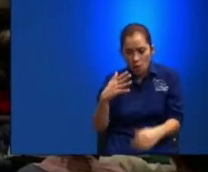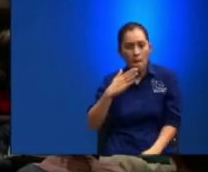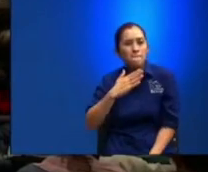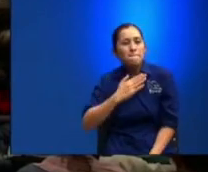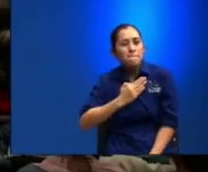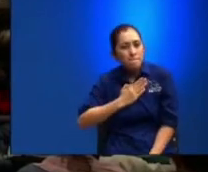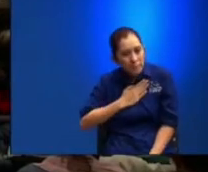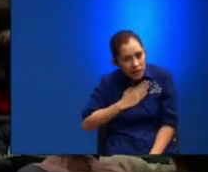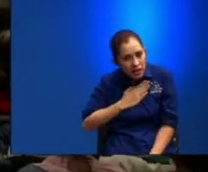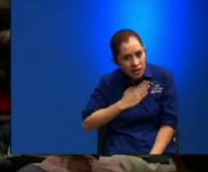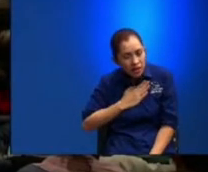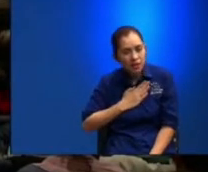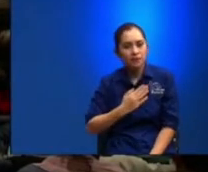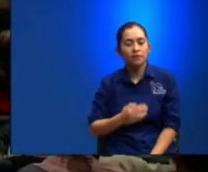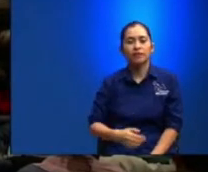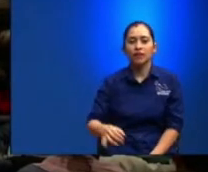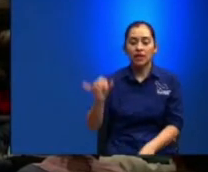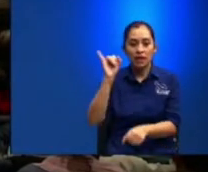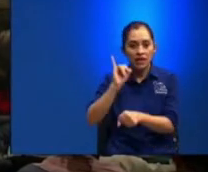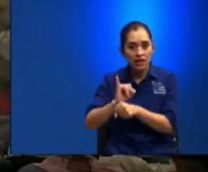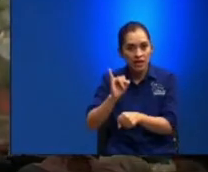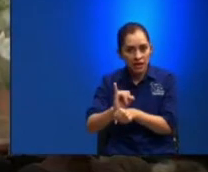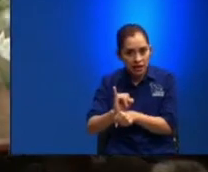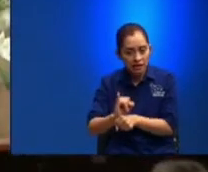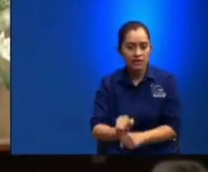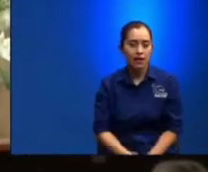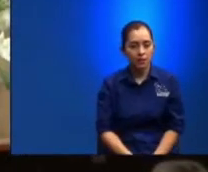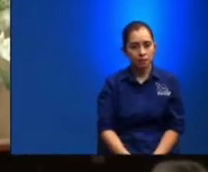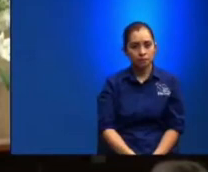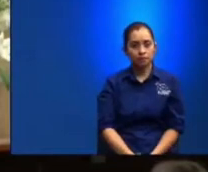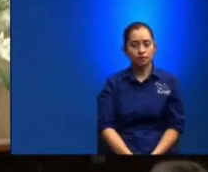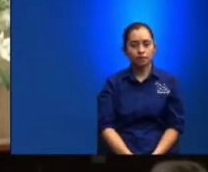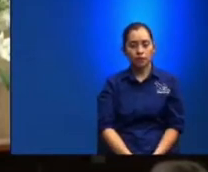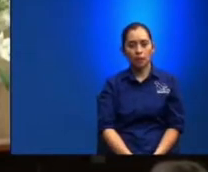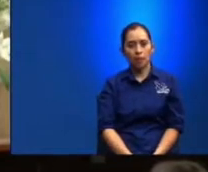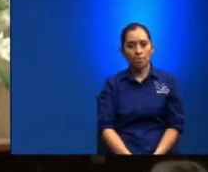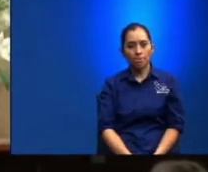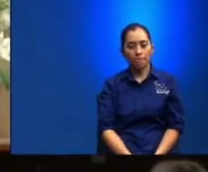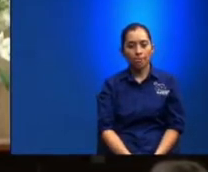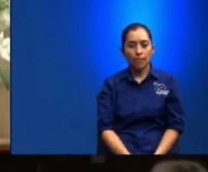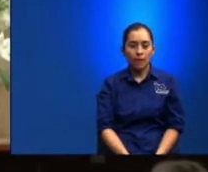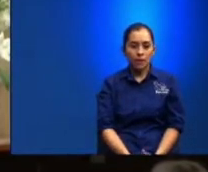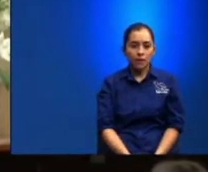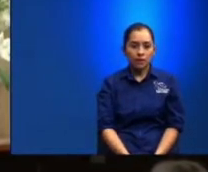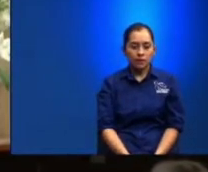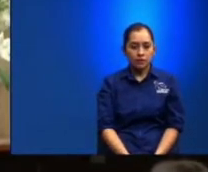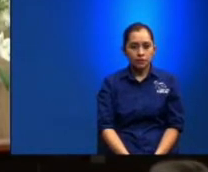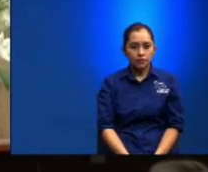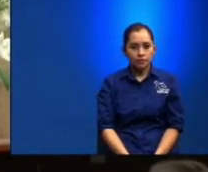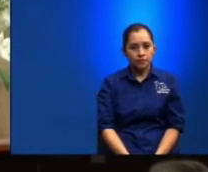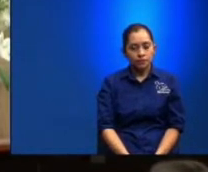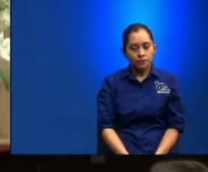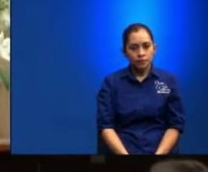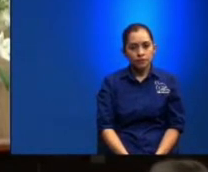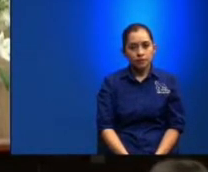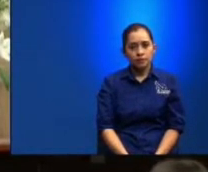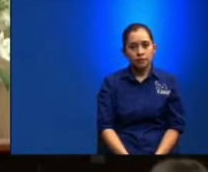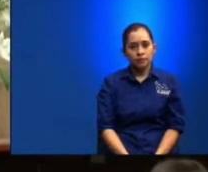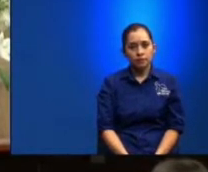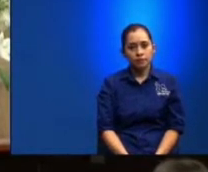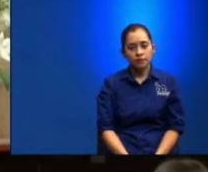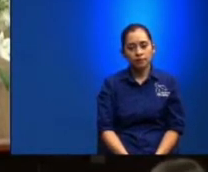paz y mi paz no es lo mismo porque la paz tendría que ser absoluto en mi paz es